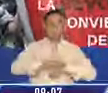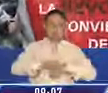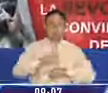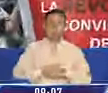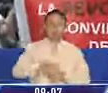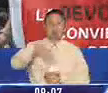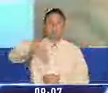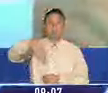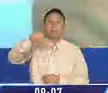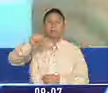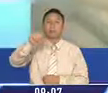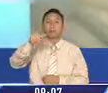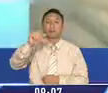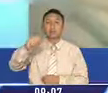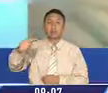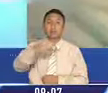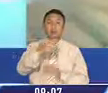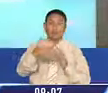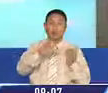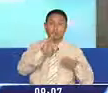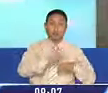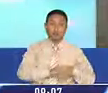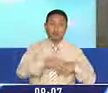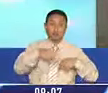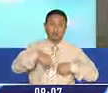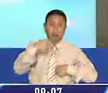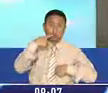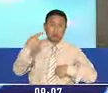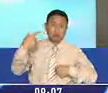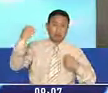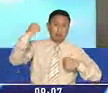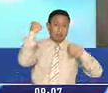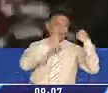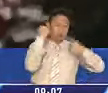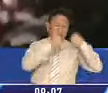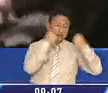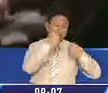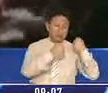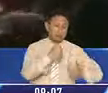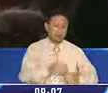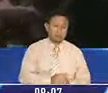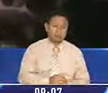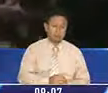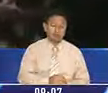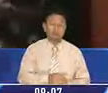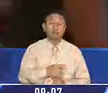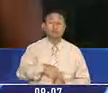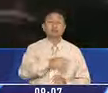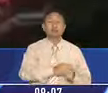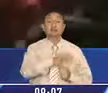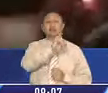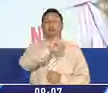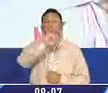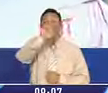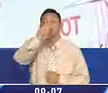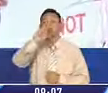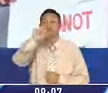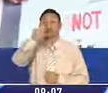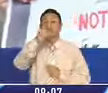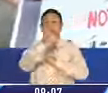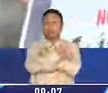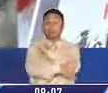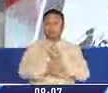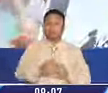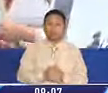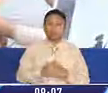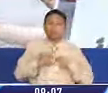Mahsa Amini, quien murió tras ser brutalmente golpeada por la policía moralista de la República Islámica de Irán. Yo no